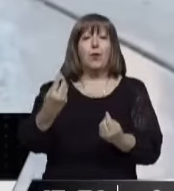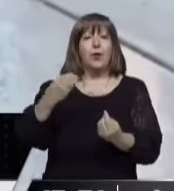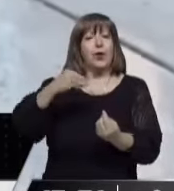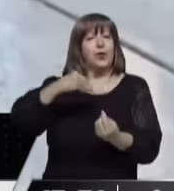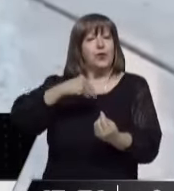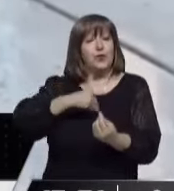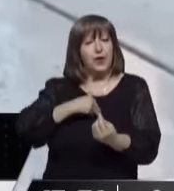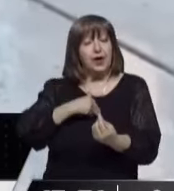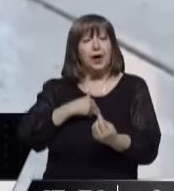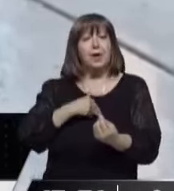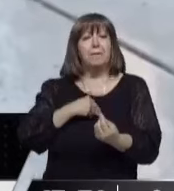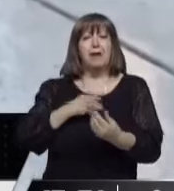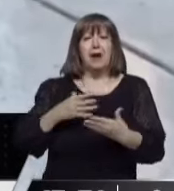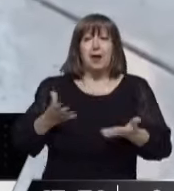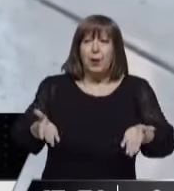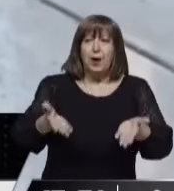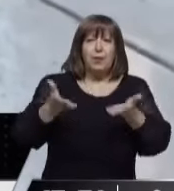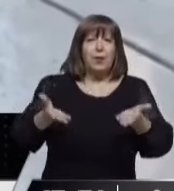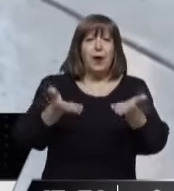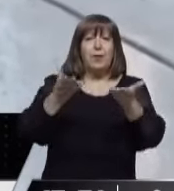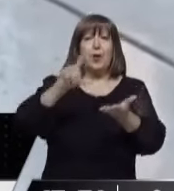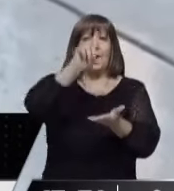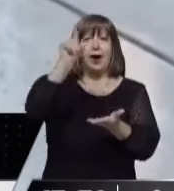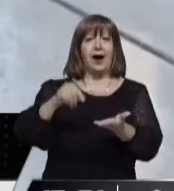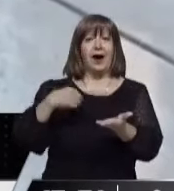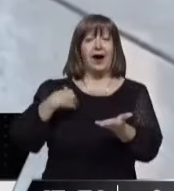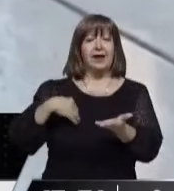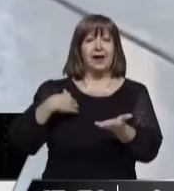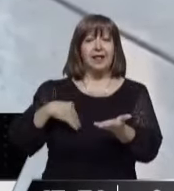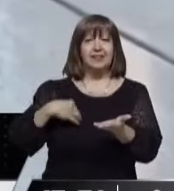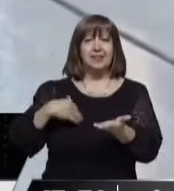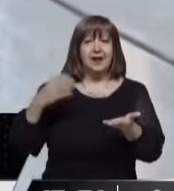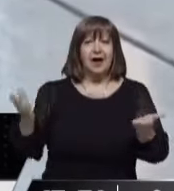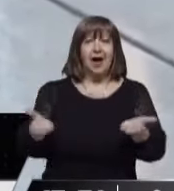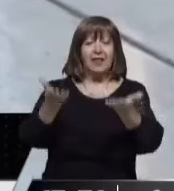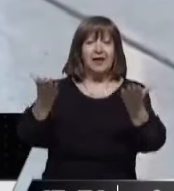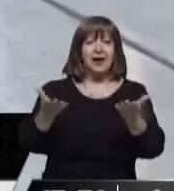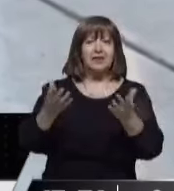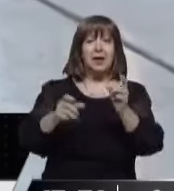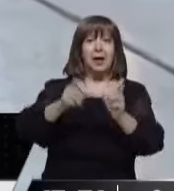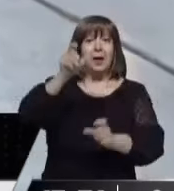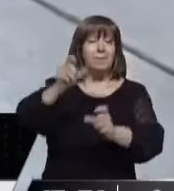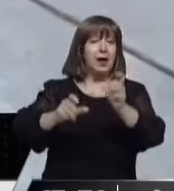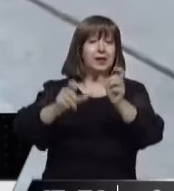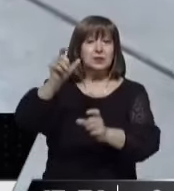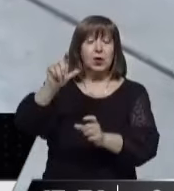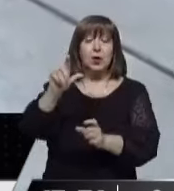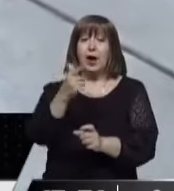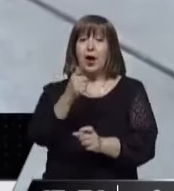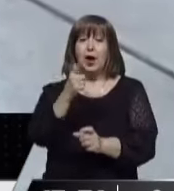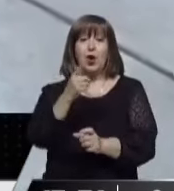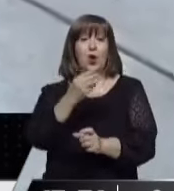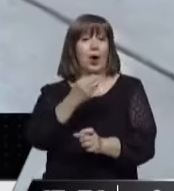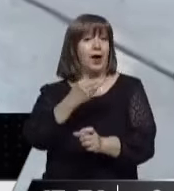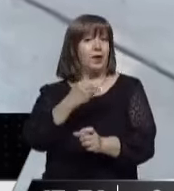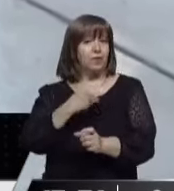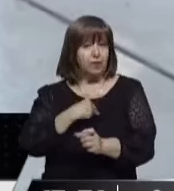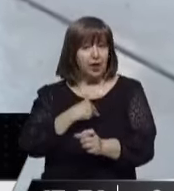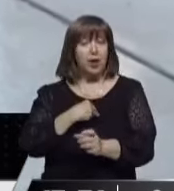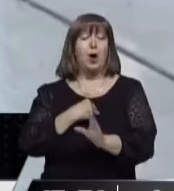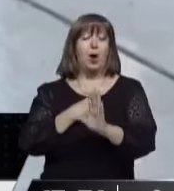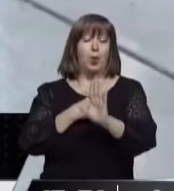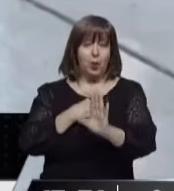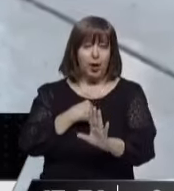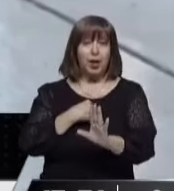para que salga este país adelante y para todas aquellas personas que no tienen fe, se acerquen al Calvario y le pidan, los que no puedan